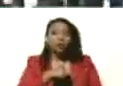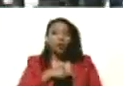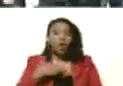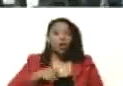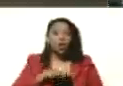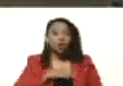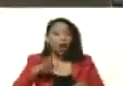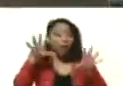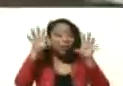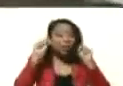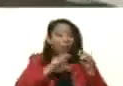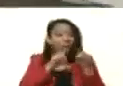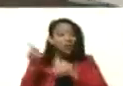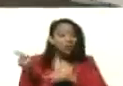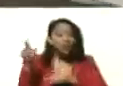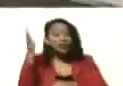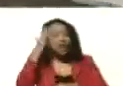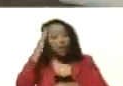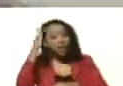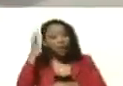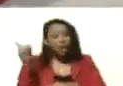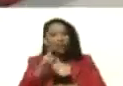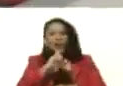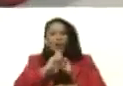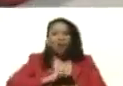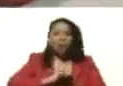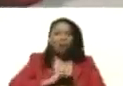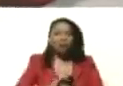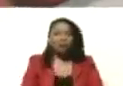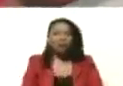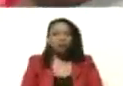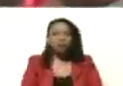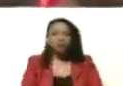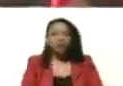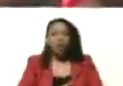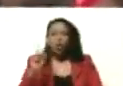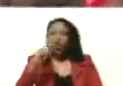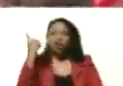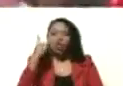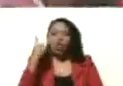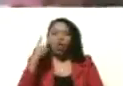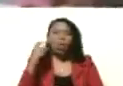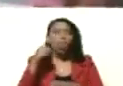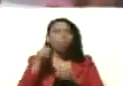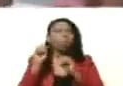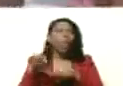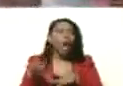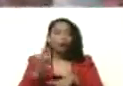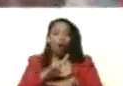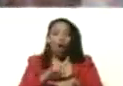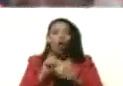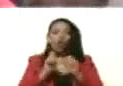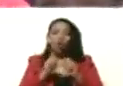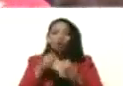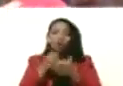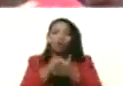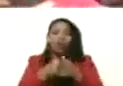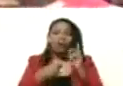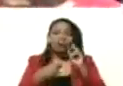nosotros entendemos eso, sabemos que ese enemigo no solo no desiste, sino que debemos tomar en